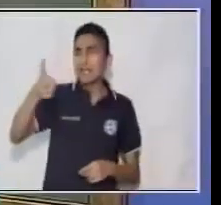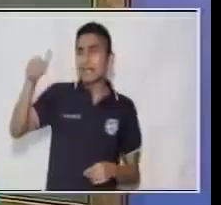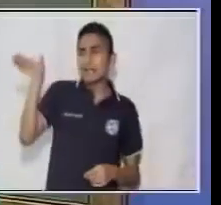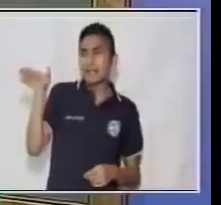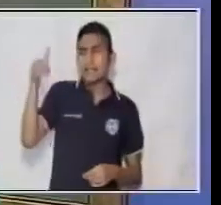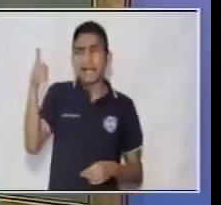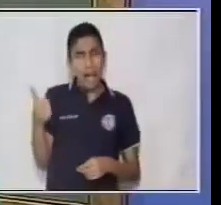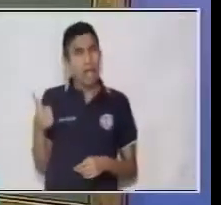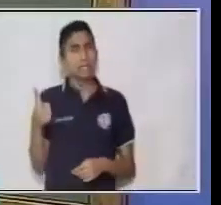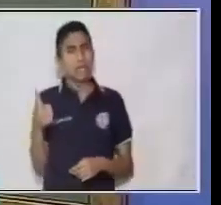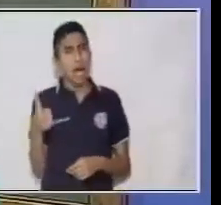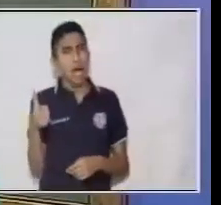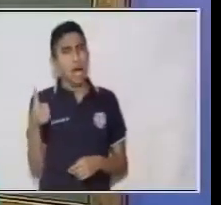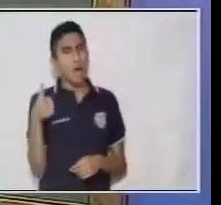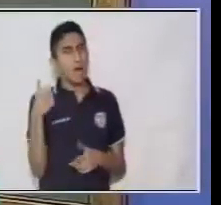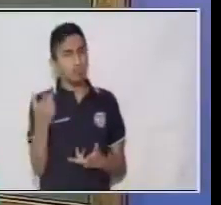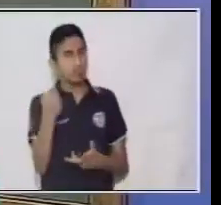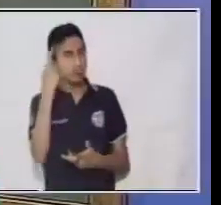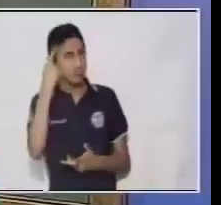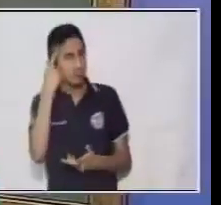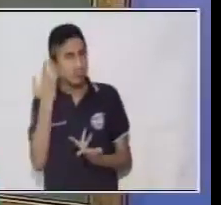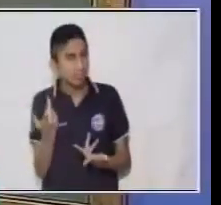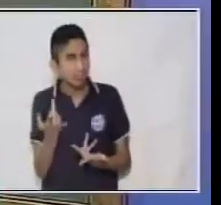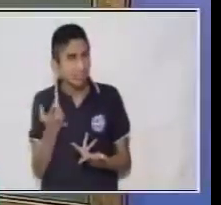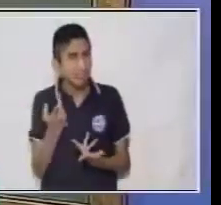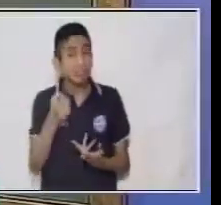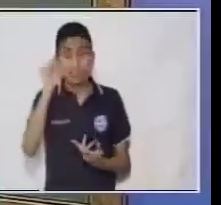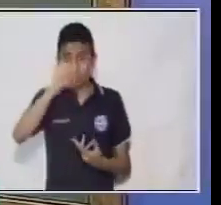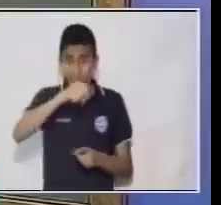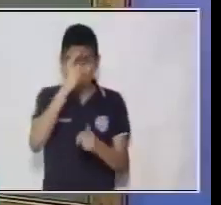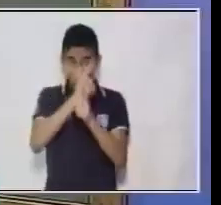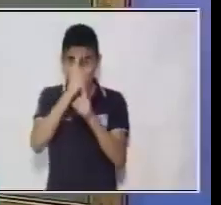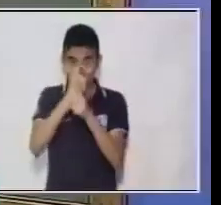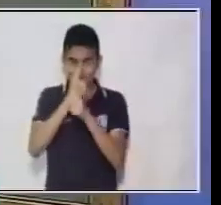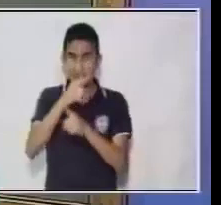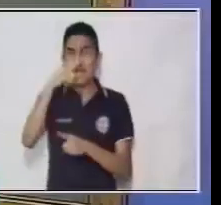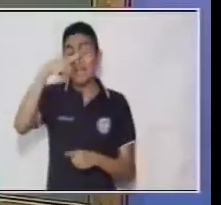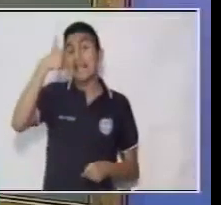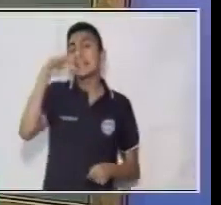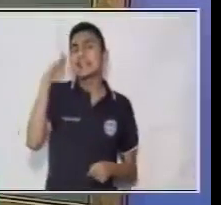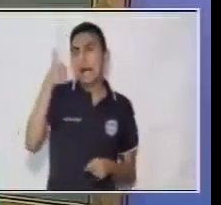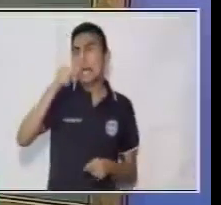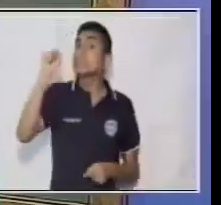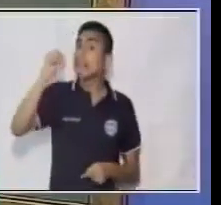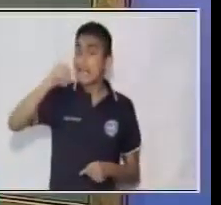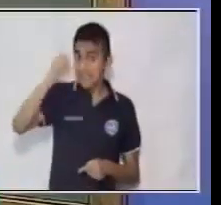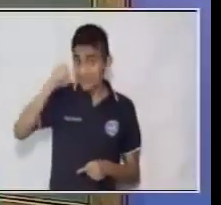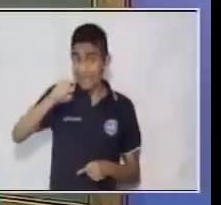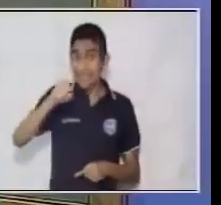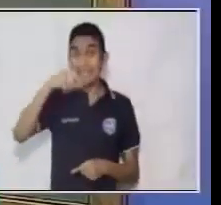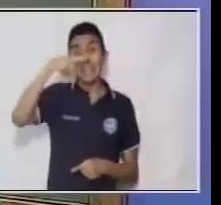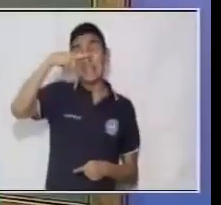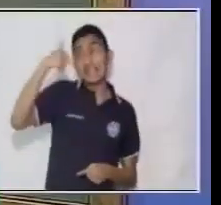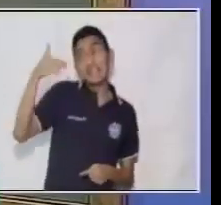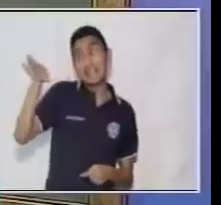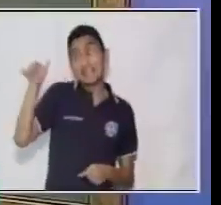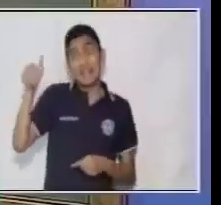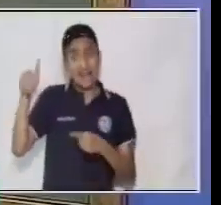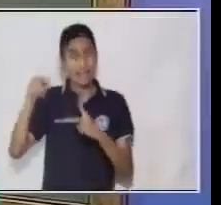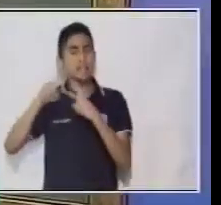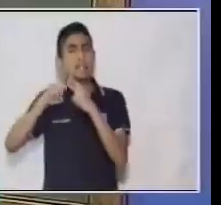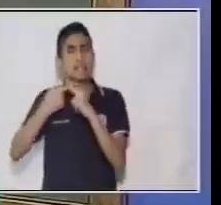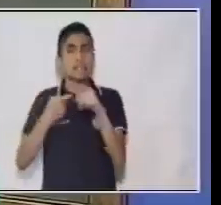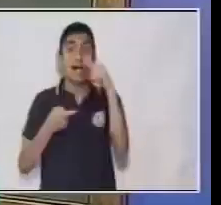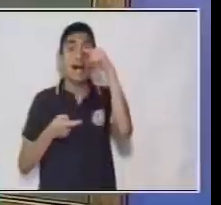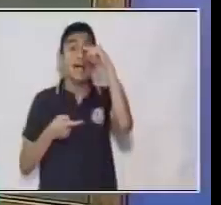Taza. ¿Sí? Muy bien. Taza inicia con el sonido de la